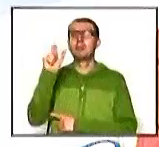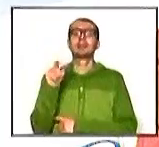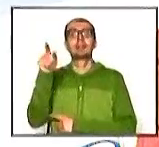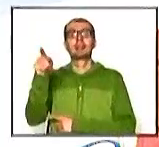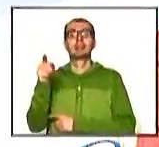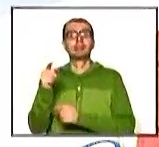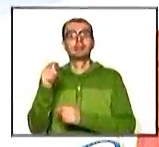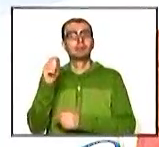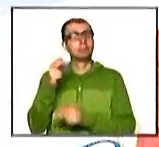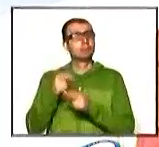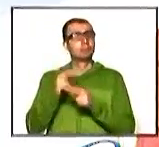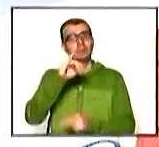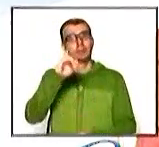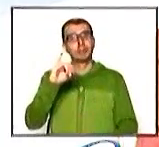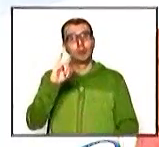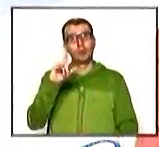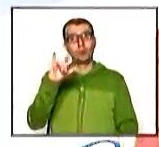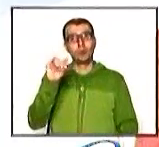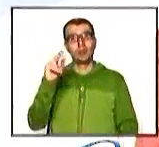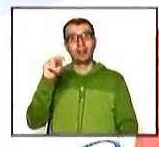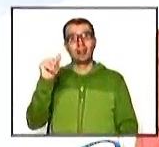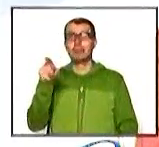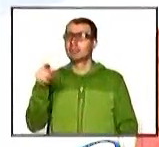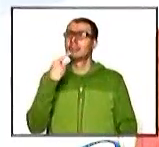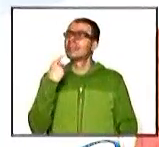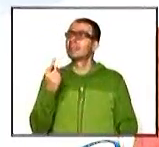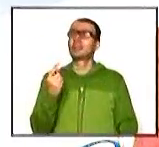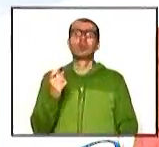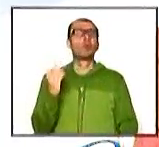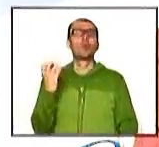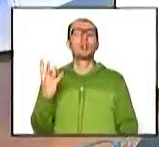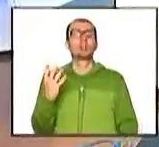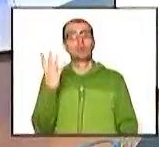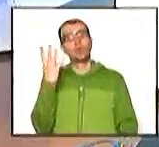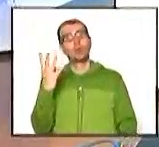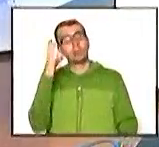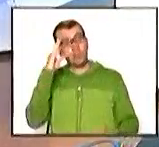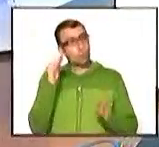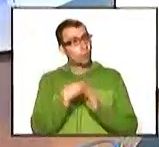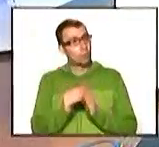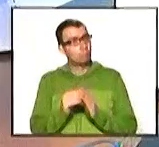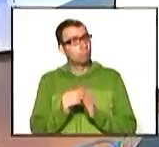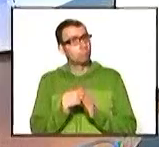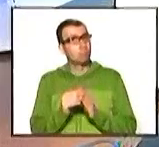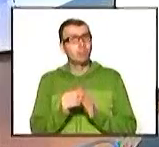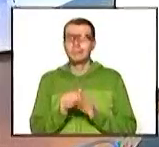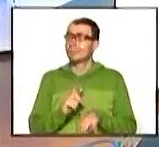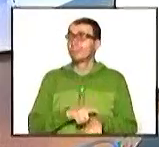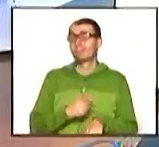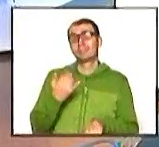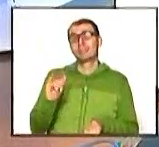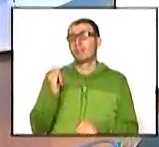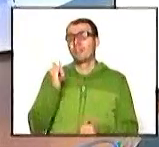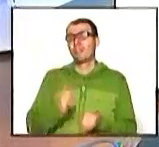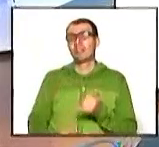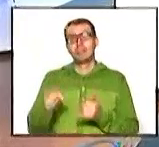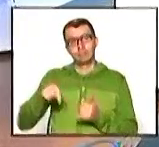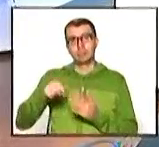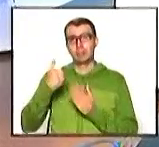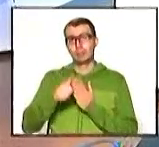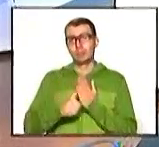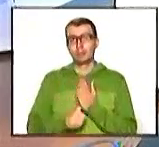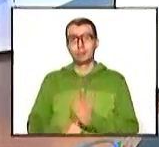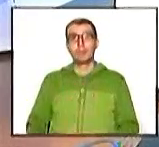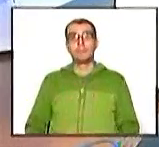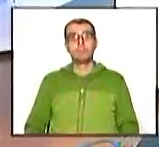a ver, Juliana, que nos diga cuáles son los Cuatro Acuerdos. Bueno, yo no sé si tenemos tiempo, creo que ya estamos llegando al final del programa.